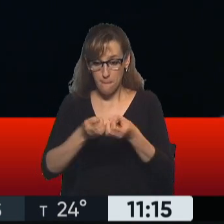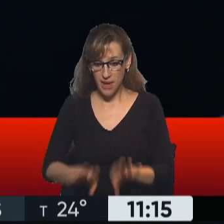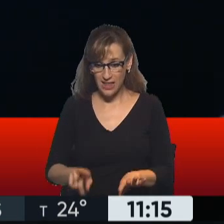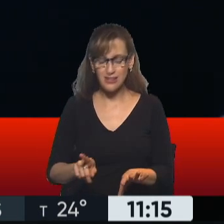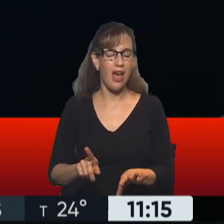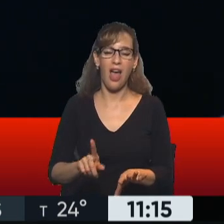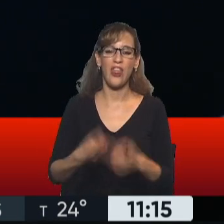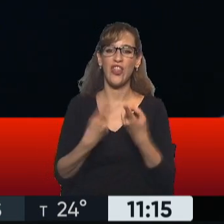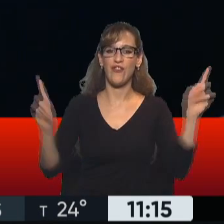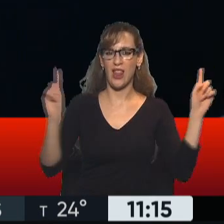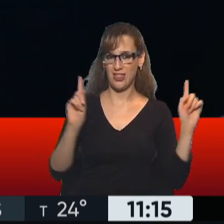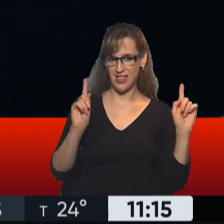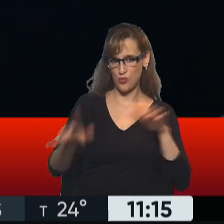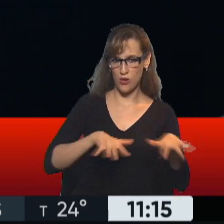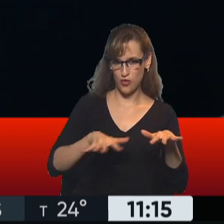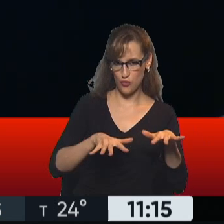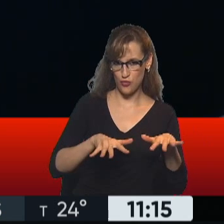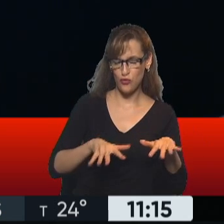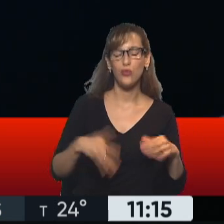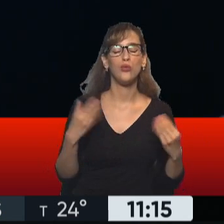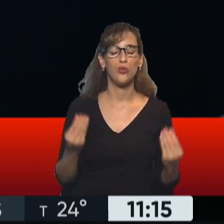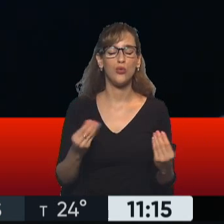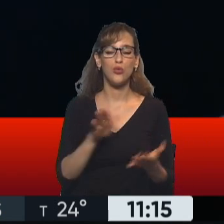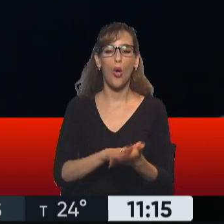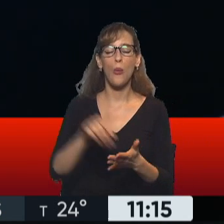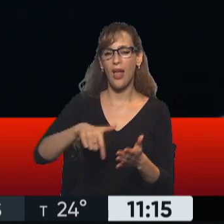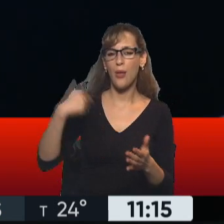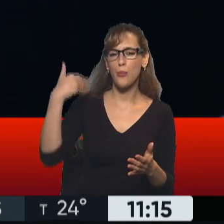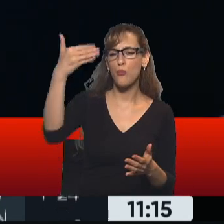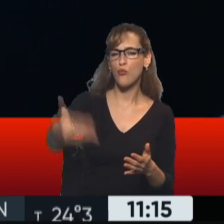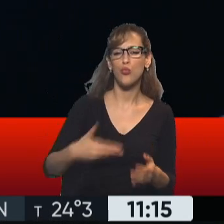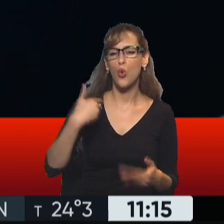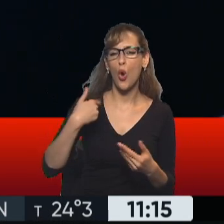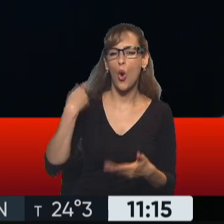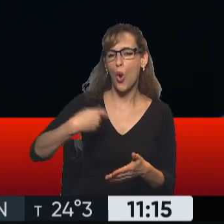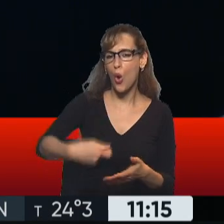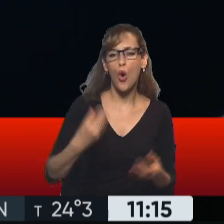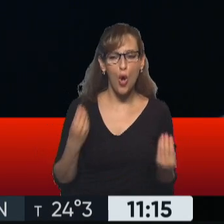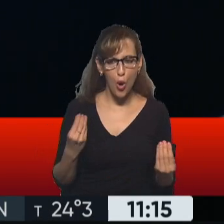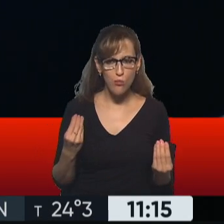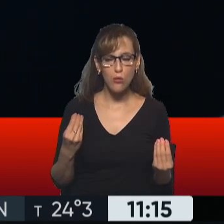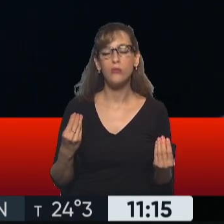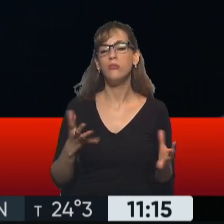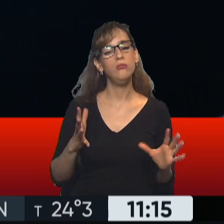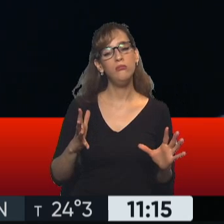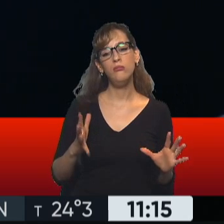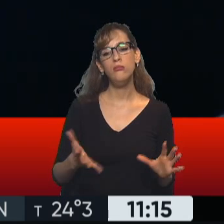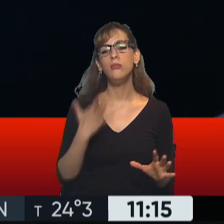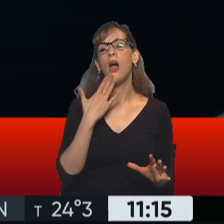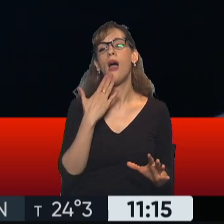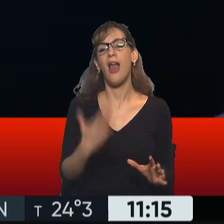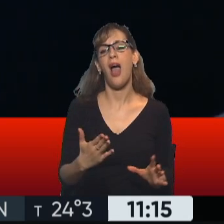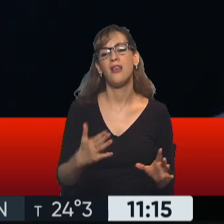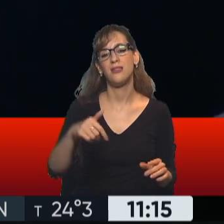fiscales hubiesen sido otras. Hacia adelante, ¿cómo se plantea alcanzar estos objetivos? Sobre la base de una expansión